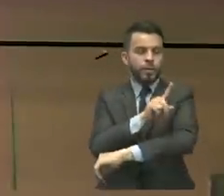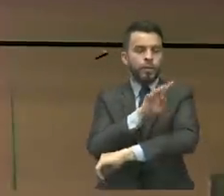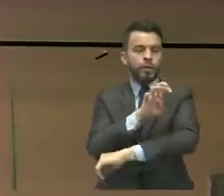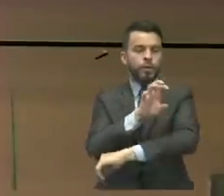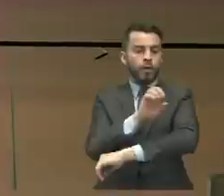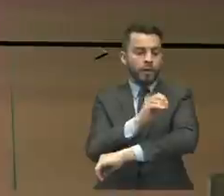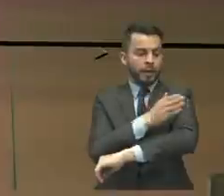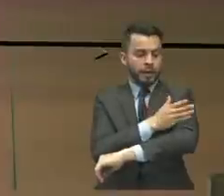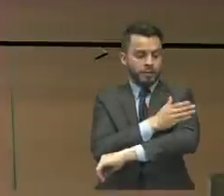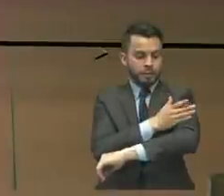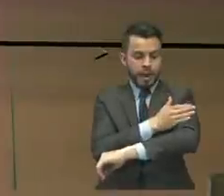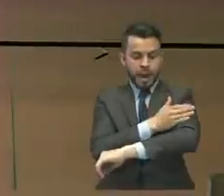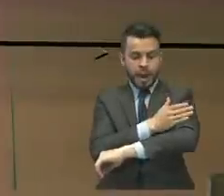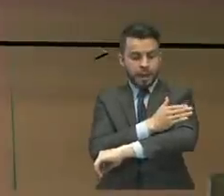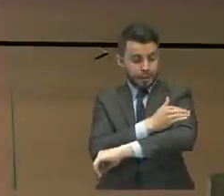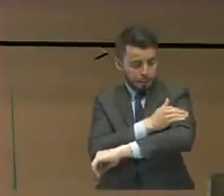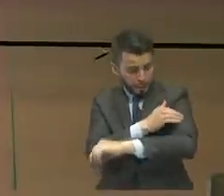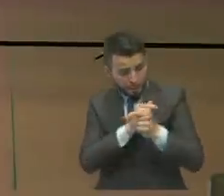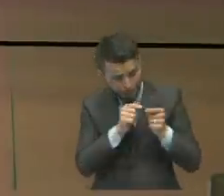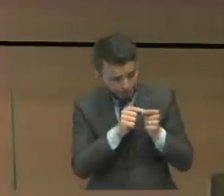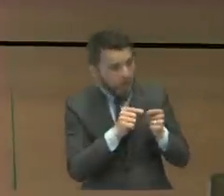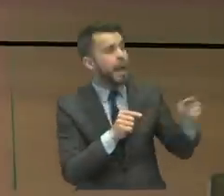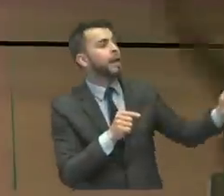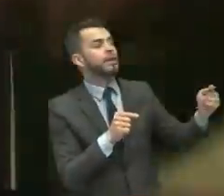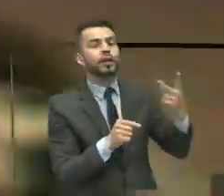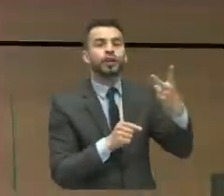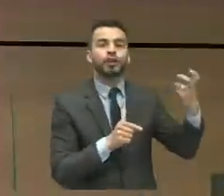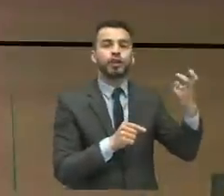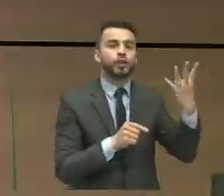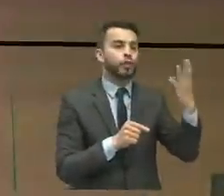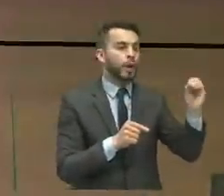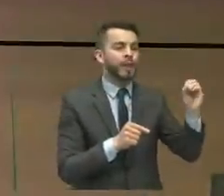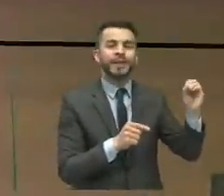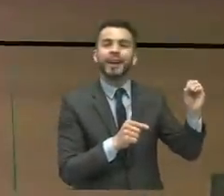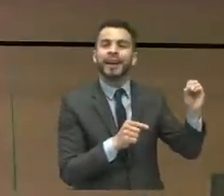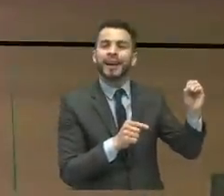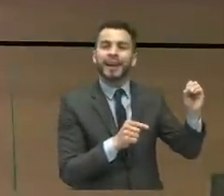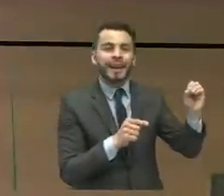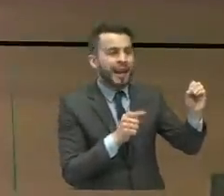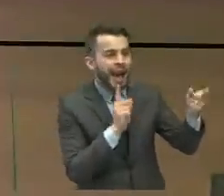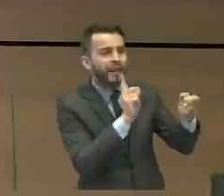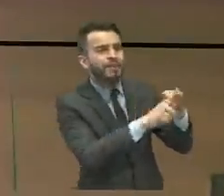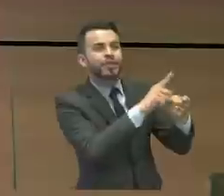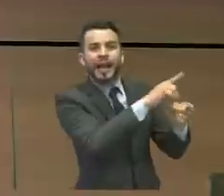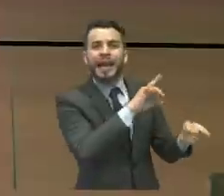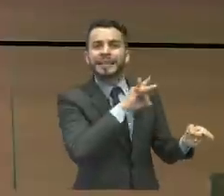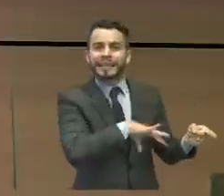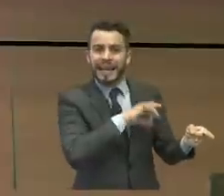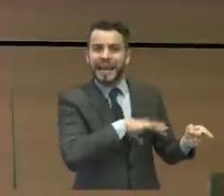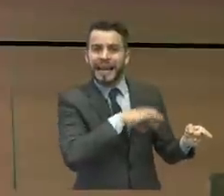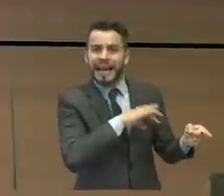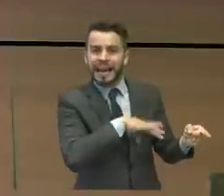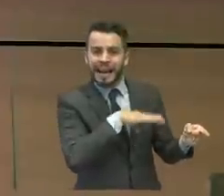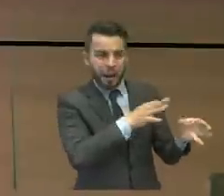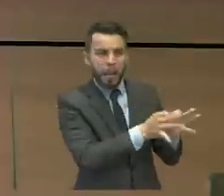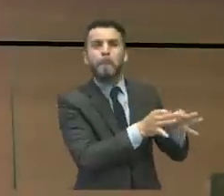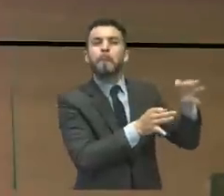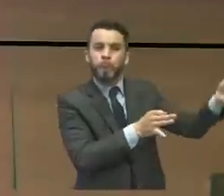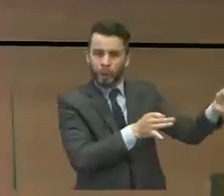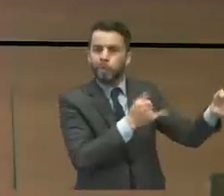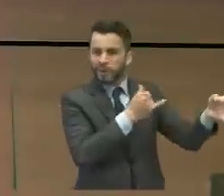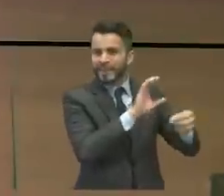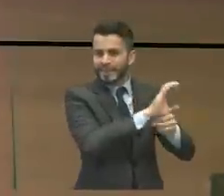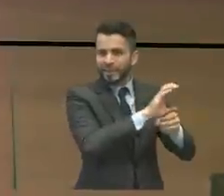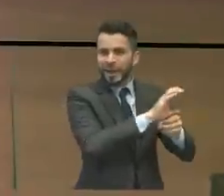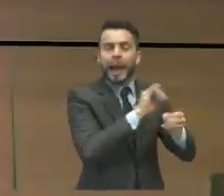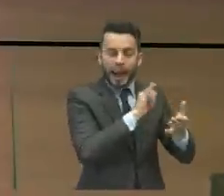de nuestra ciudad, la 245 con Soacha, con Chía, perdón. De manera tal que todas estas obras,